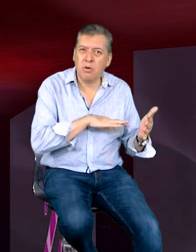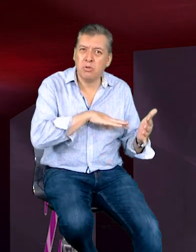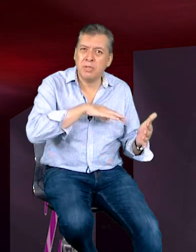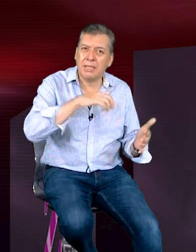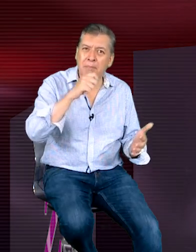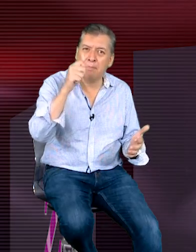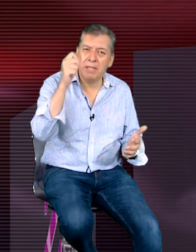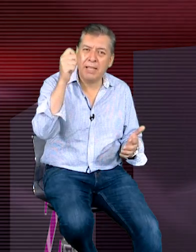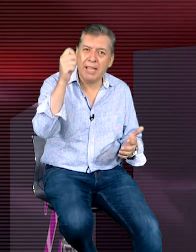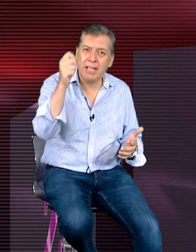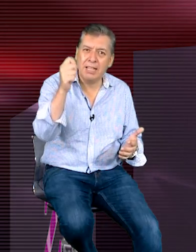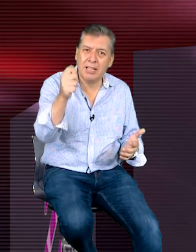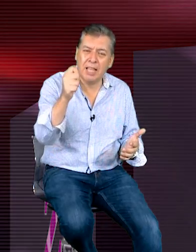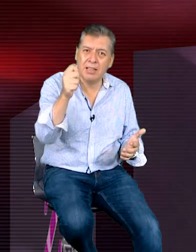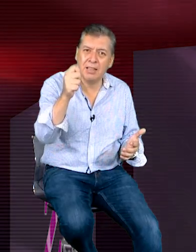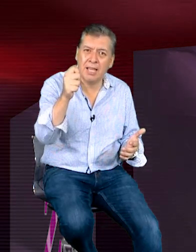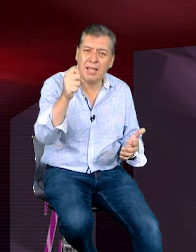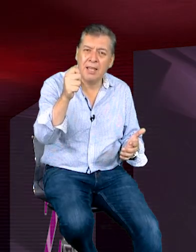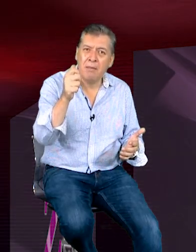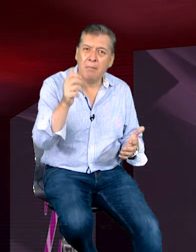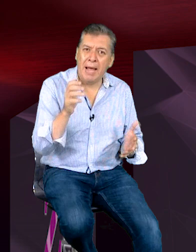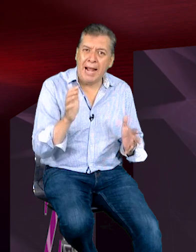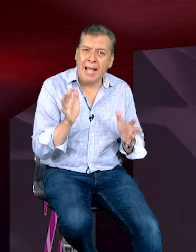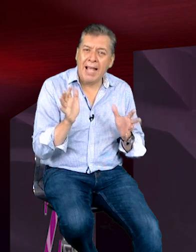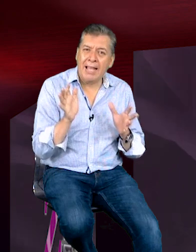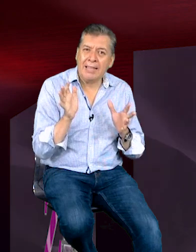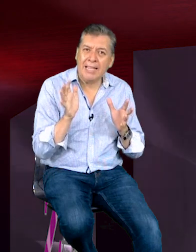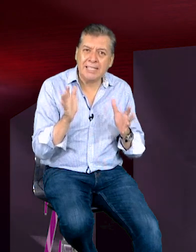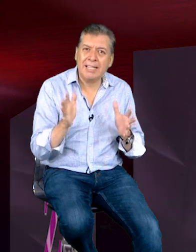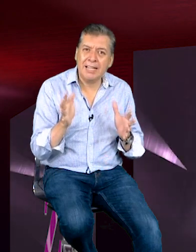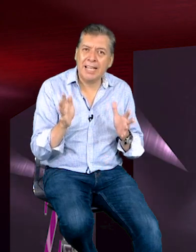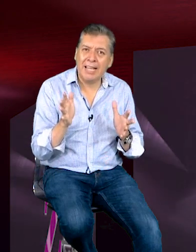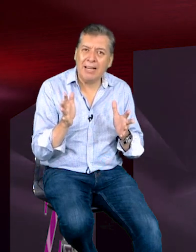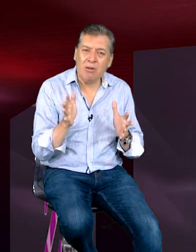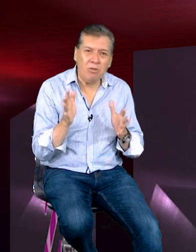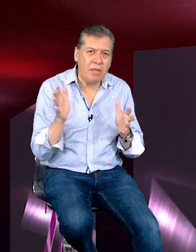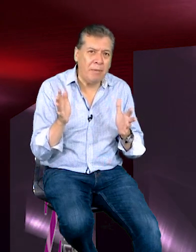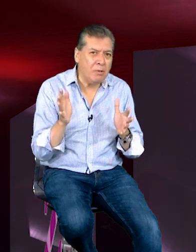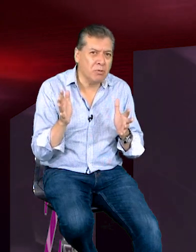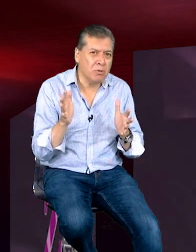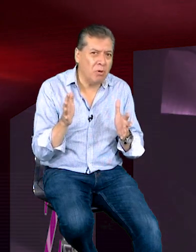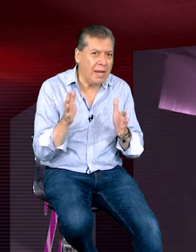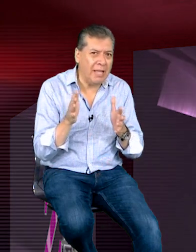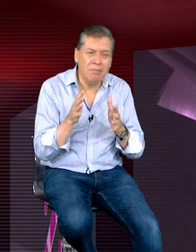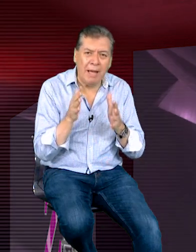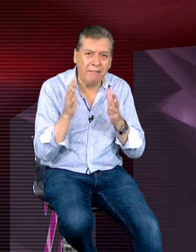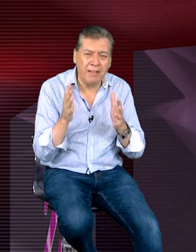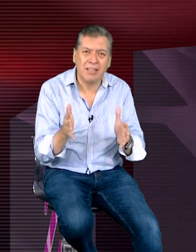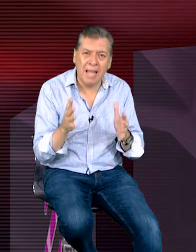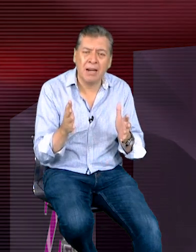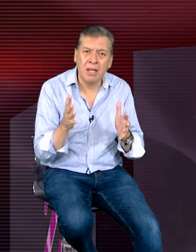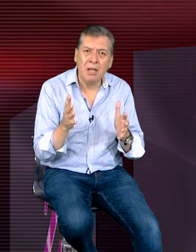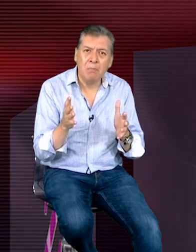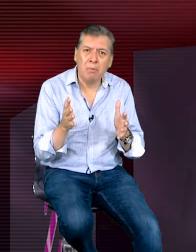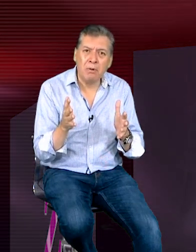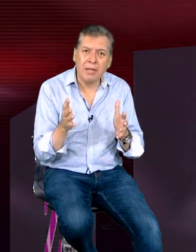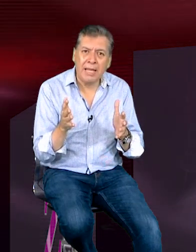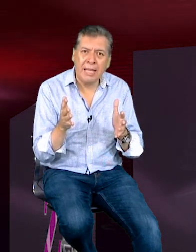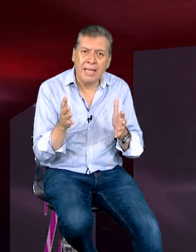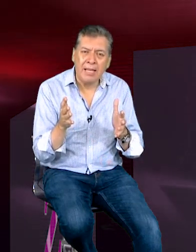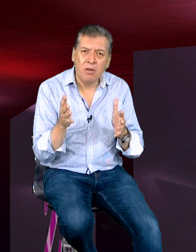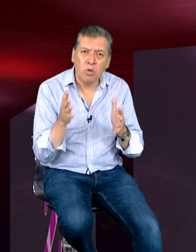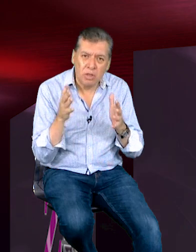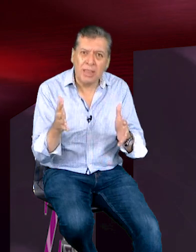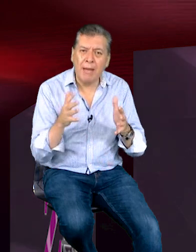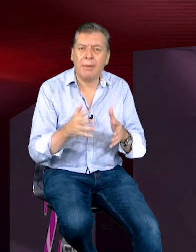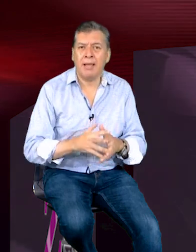cuando sacó su estampita del detente para decir que el coronavirus no le iba a afectar